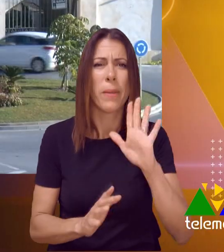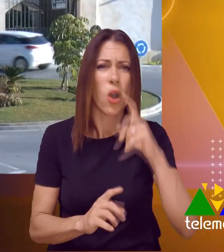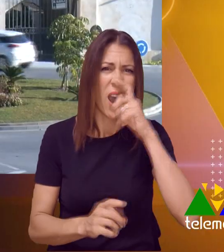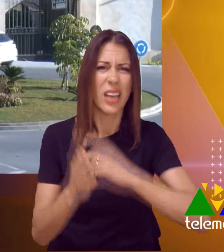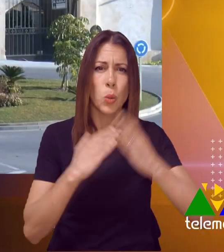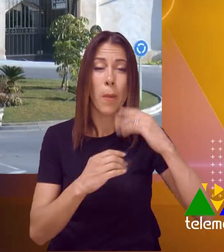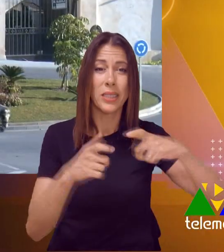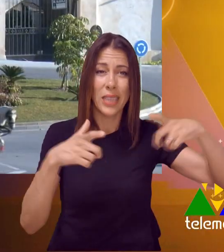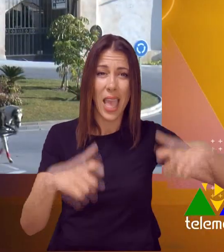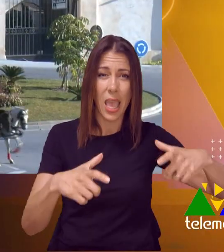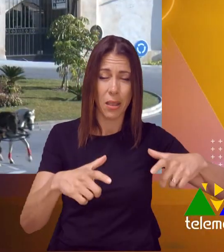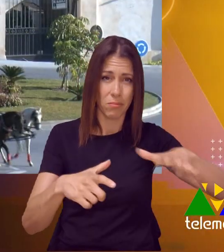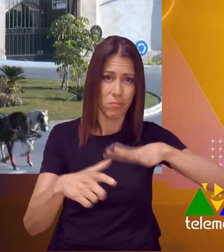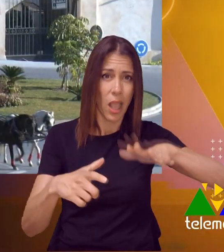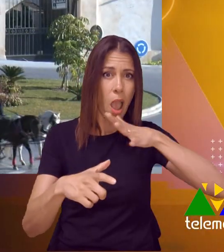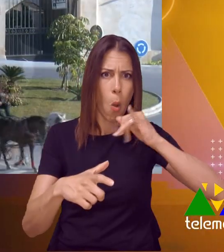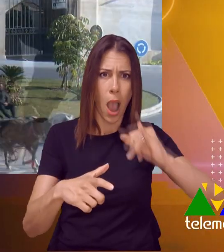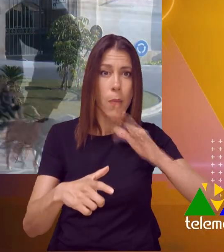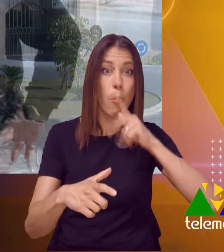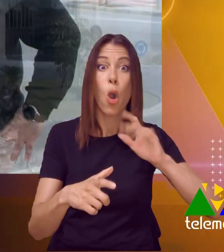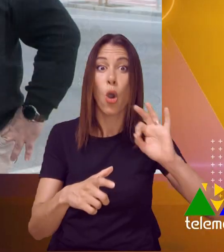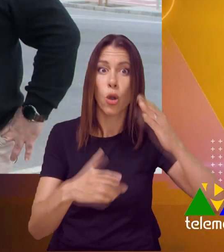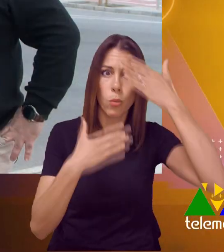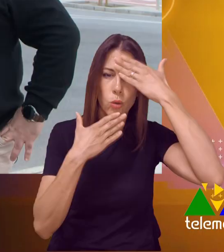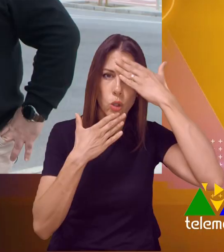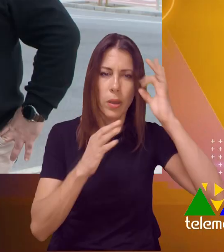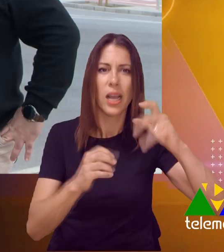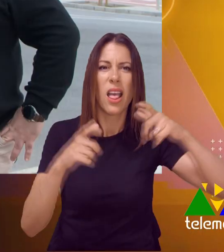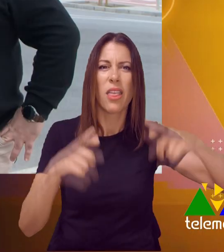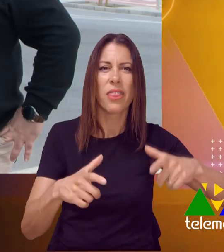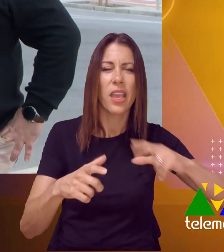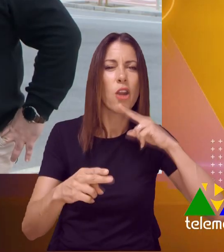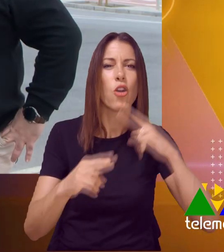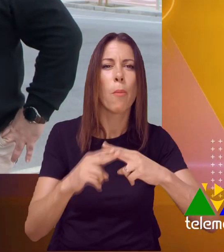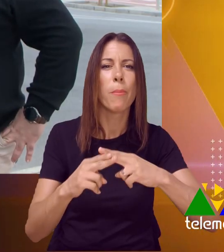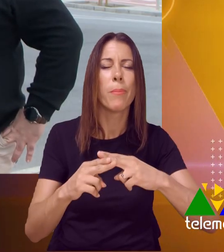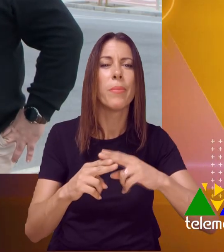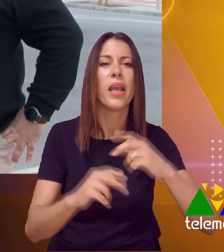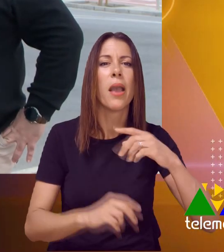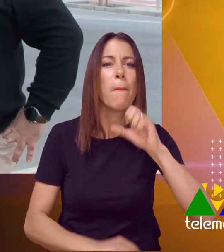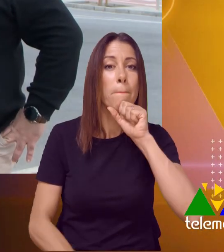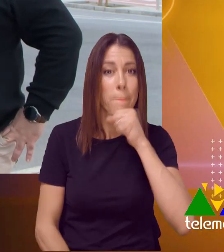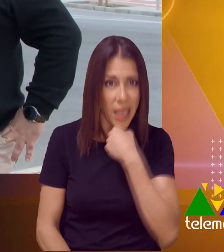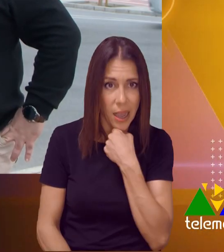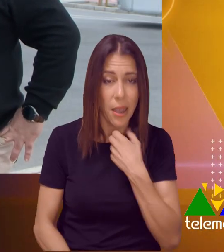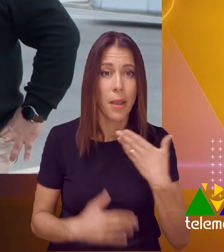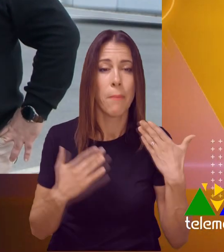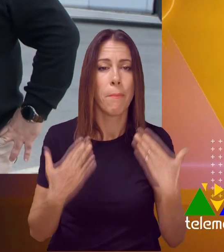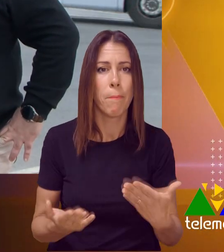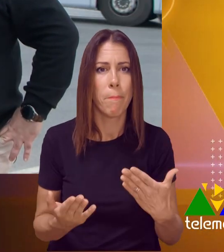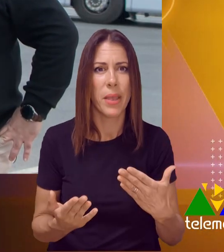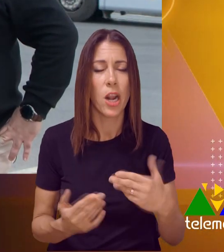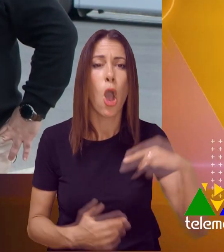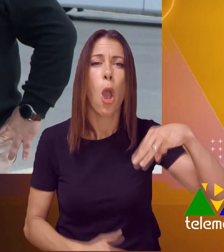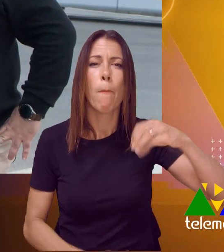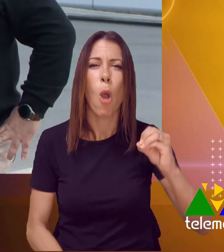acequia en época musulmana que se llamaba la acequia vieja. El nombre musulmán era acequia de